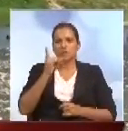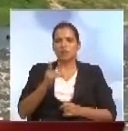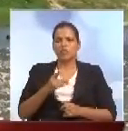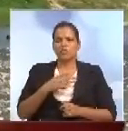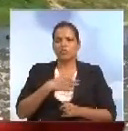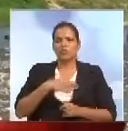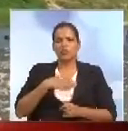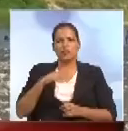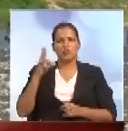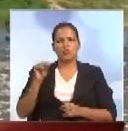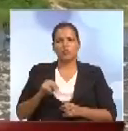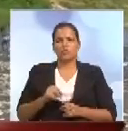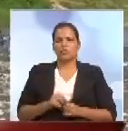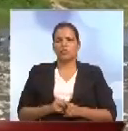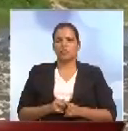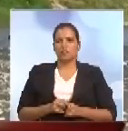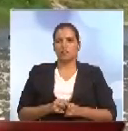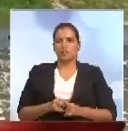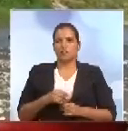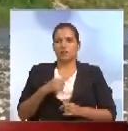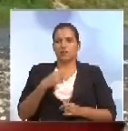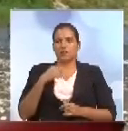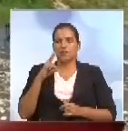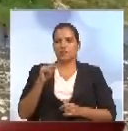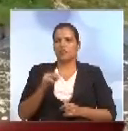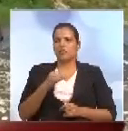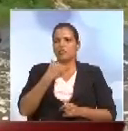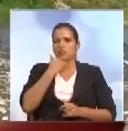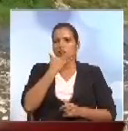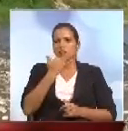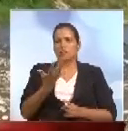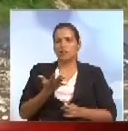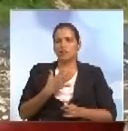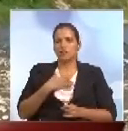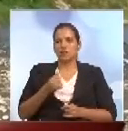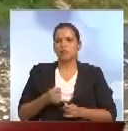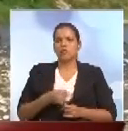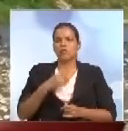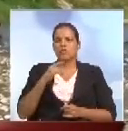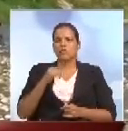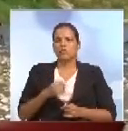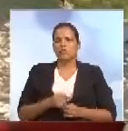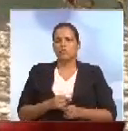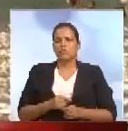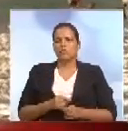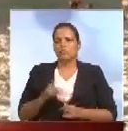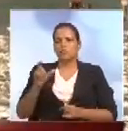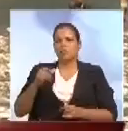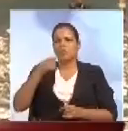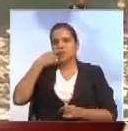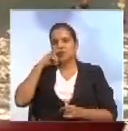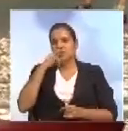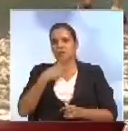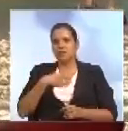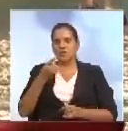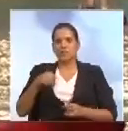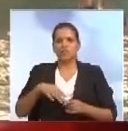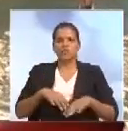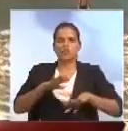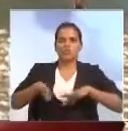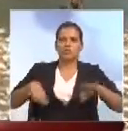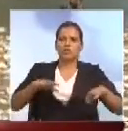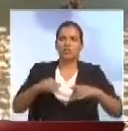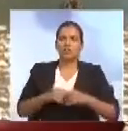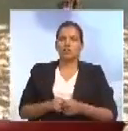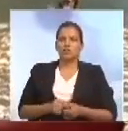advirtiendo. Queríamos no denunciar, pero es un crimen no denunciar, mejor que salga a la luz pública. Las criaturas son las consecuencias más grandes que